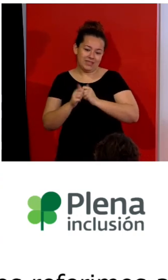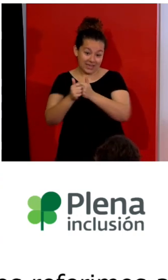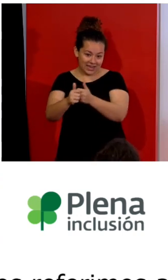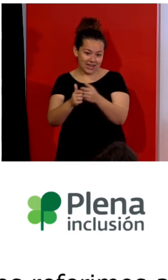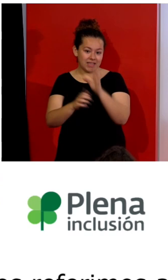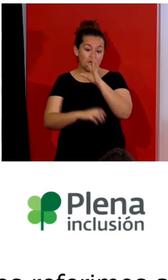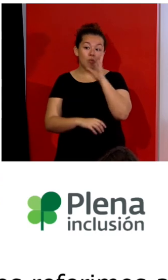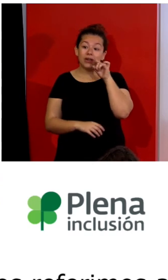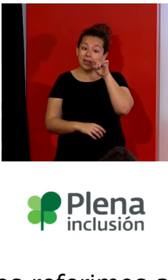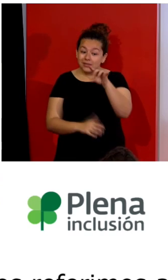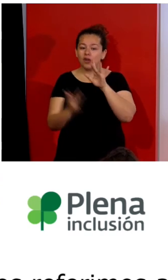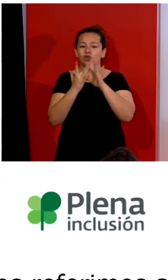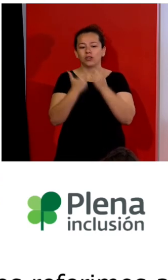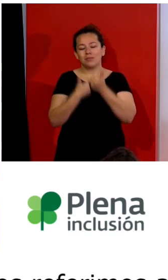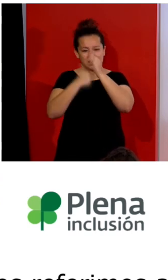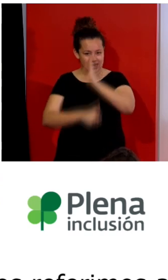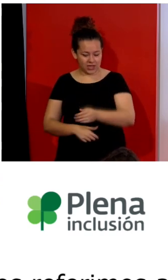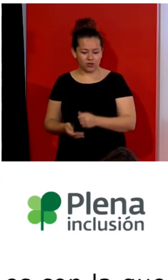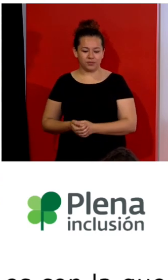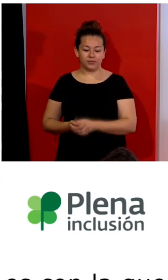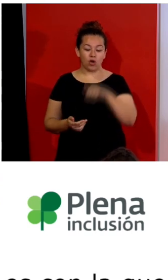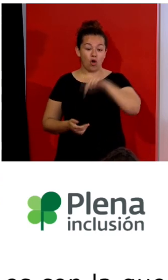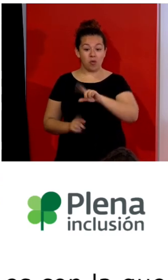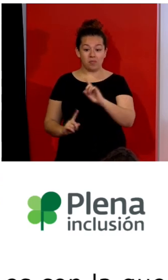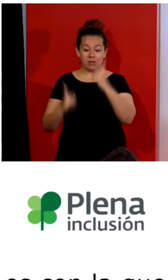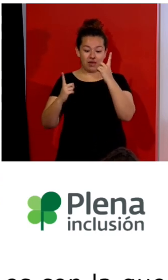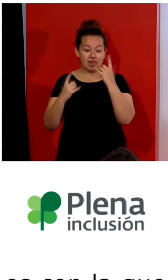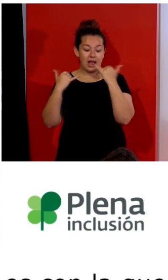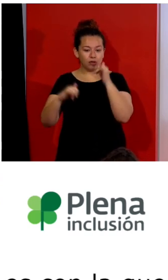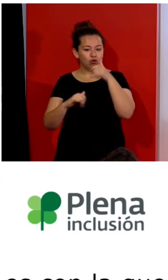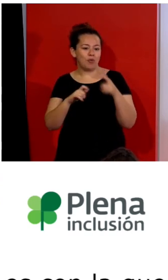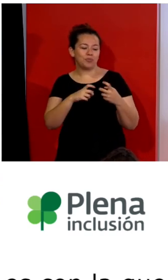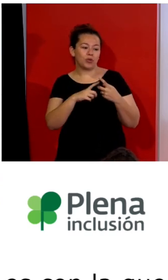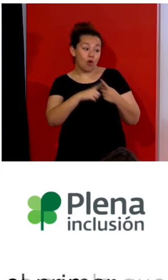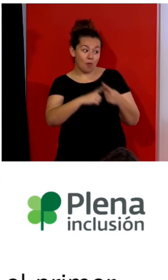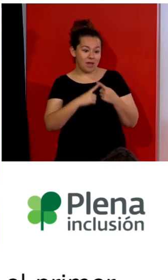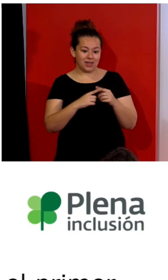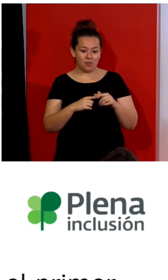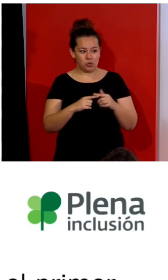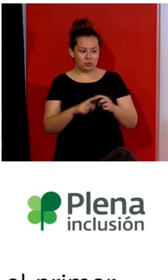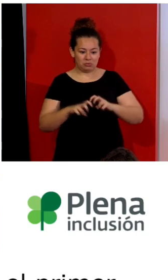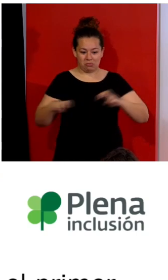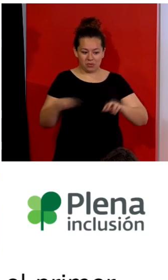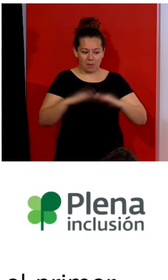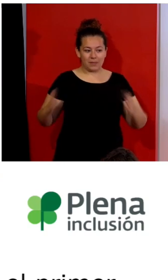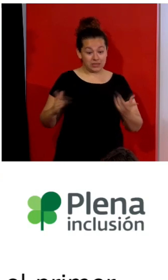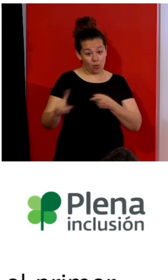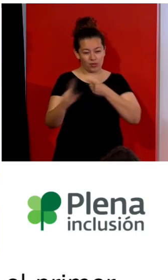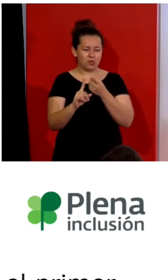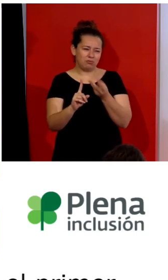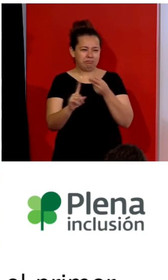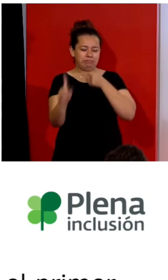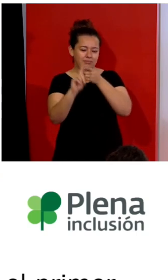el contacto más directo. Hoy es el primer acto en el que compartimos mesa y misión. Bueno, misión yo creo que ya la llevamos